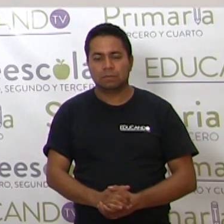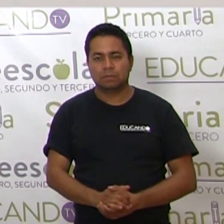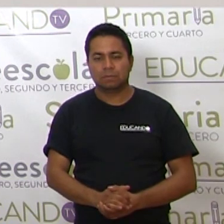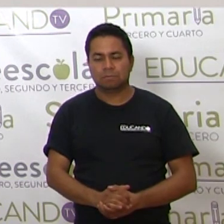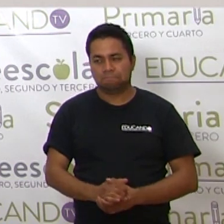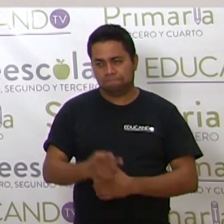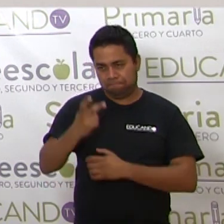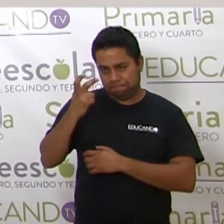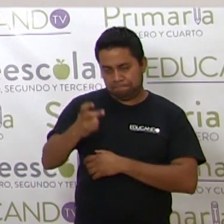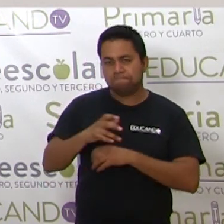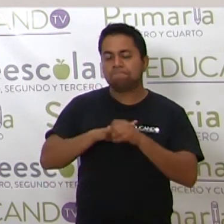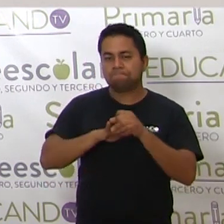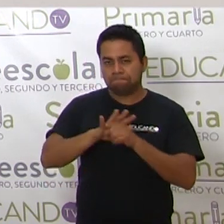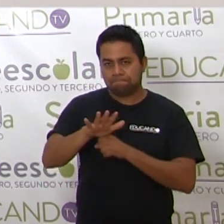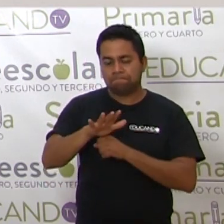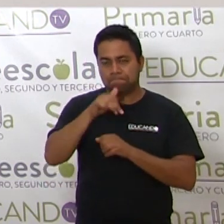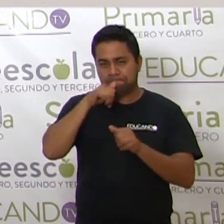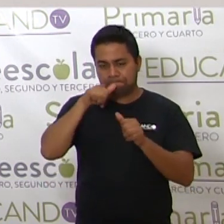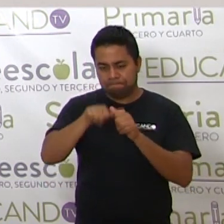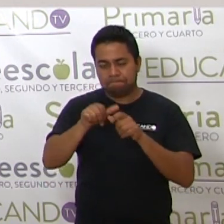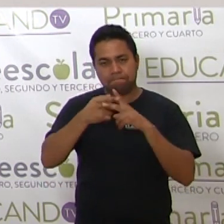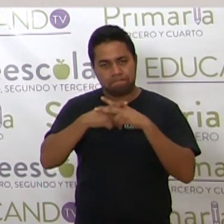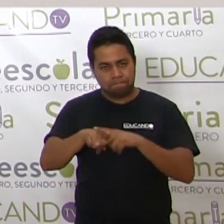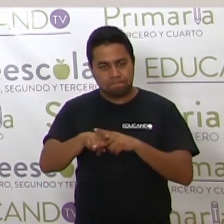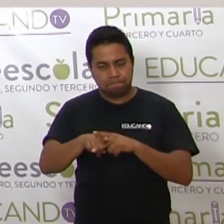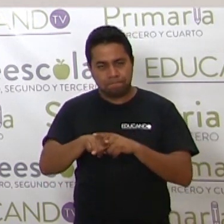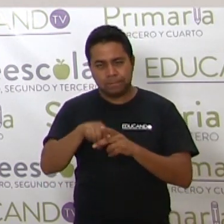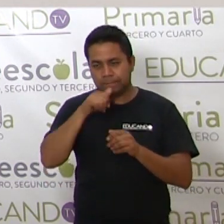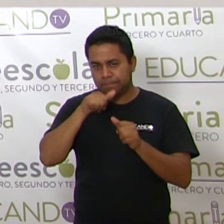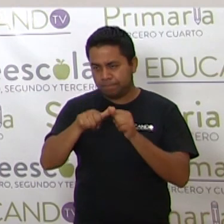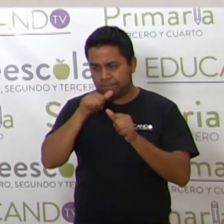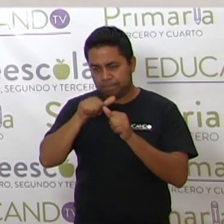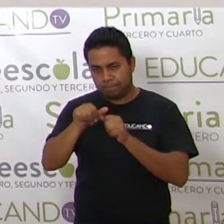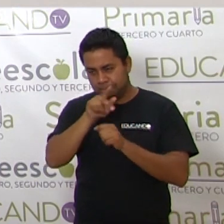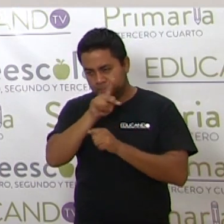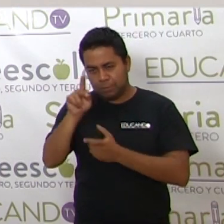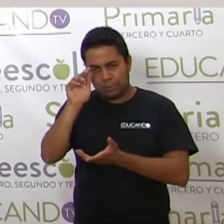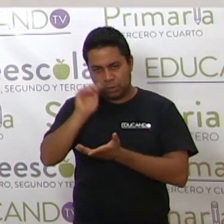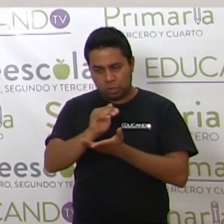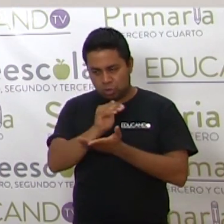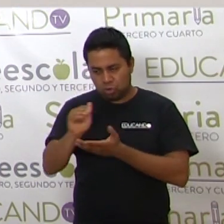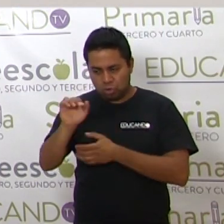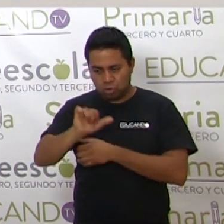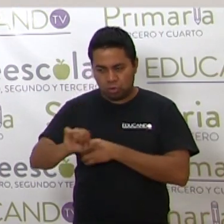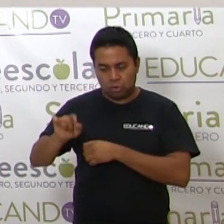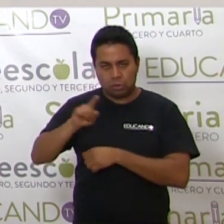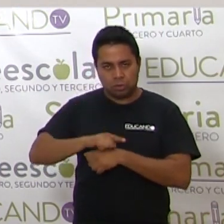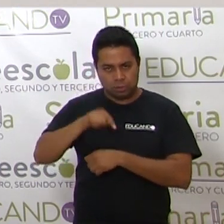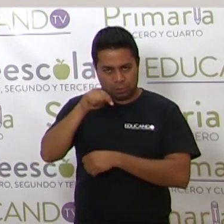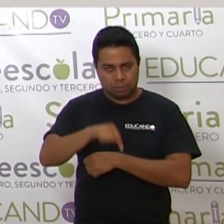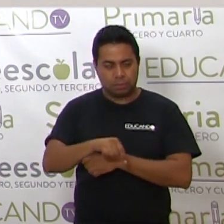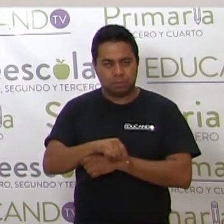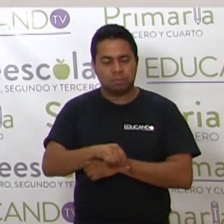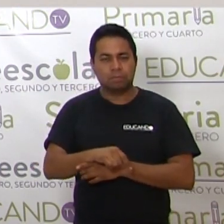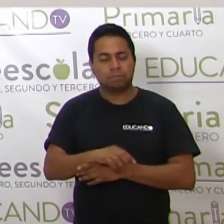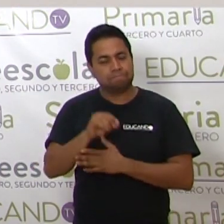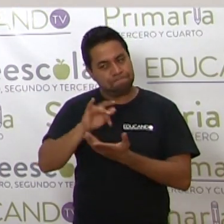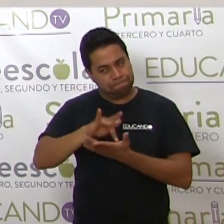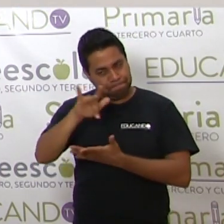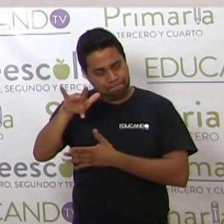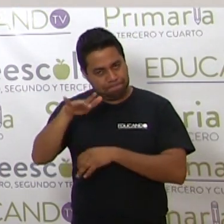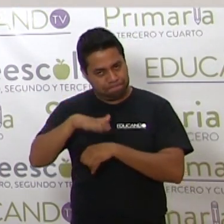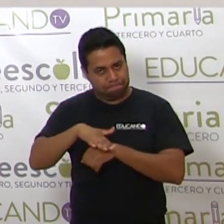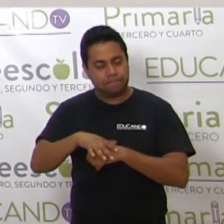así es y cuál sería nuestra letra vamos a utilizar puras letras minúsculas el día de hoy así es gracias